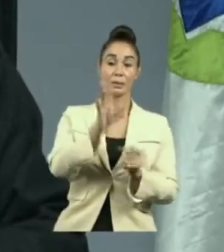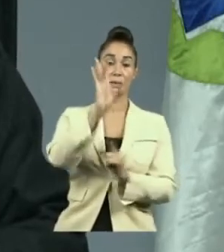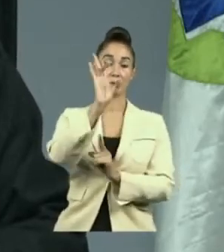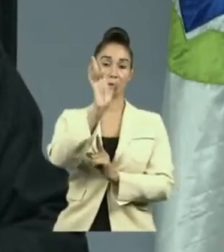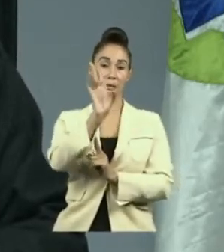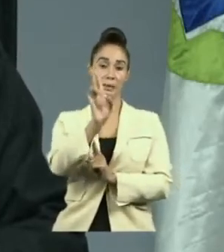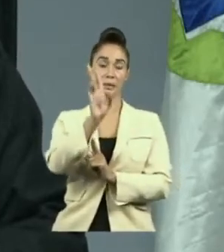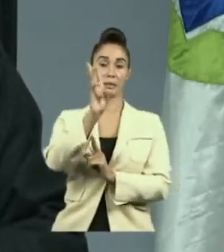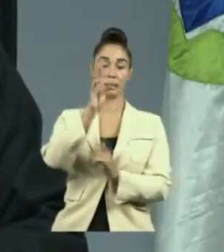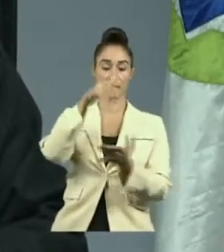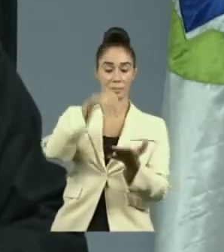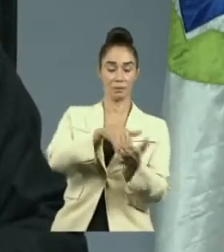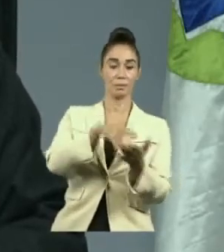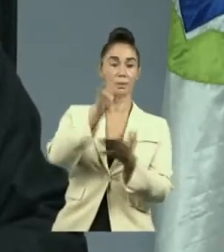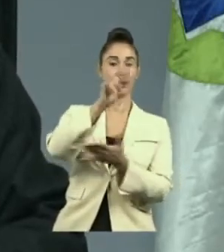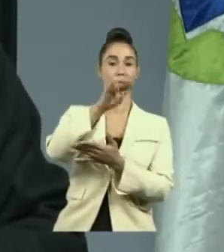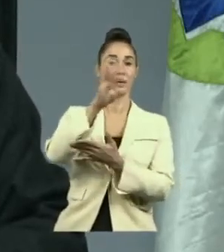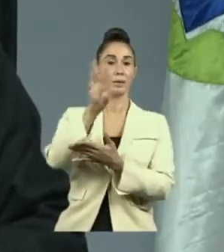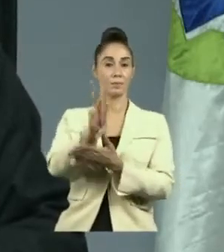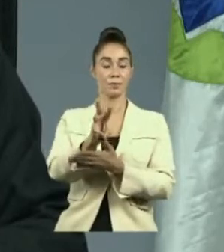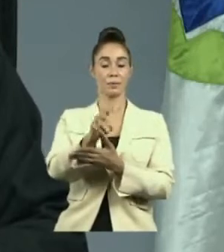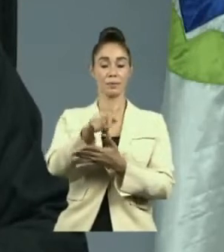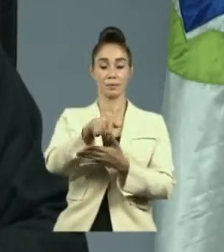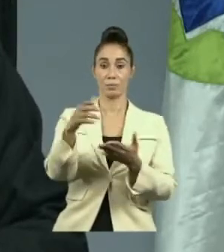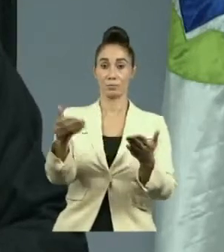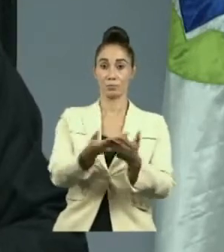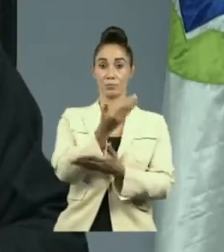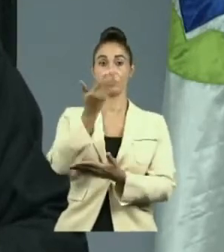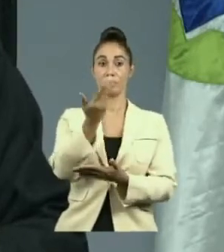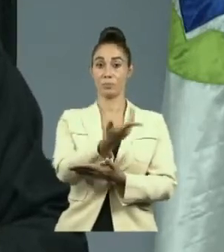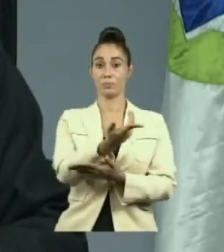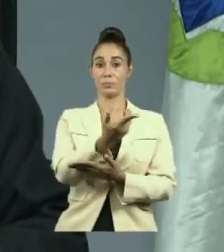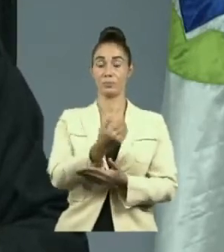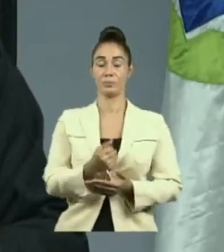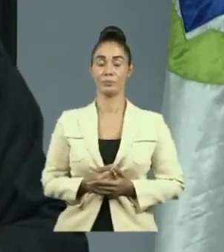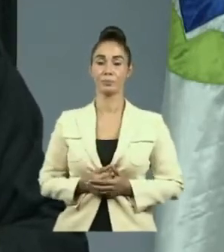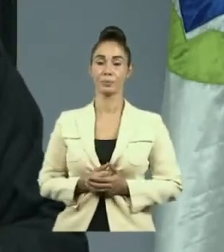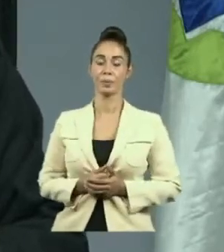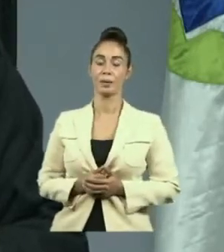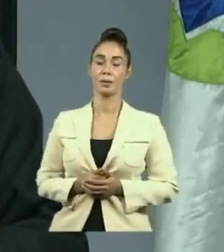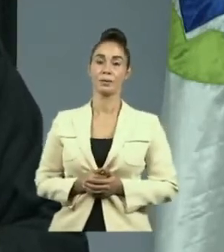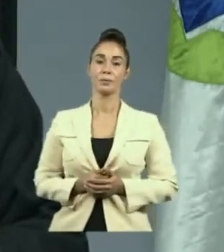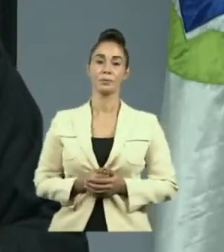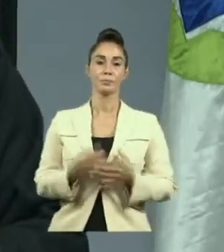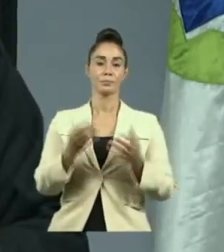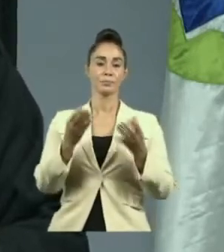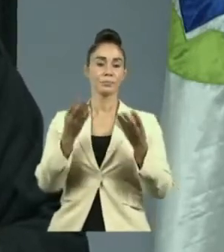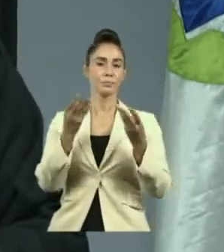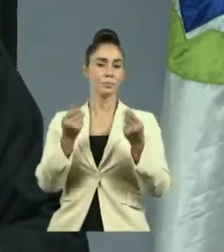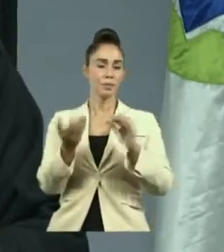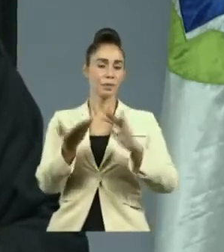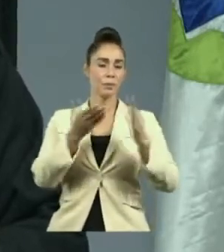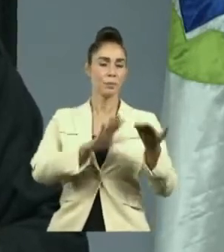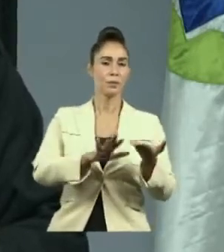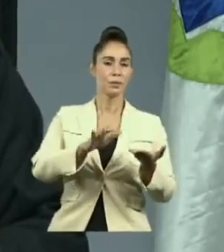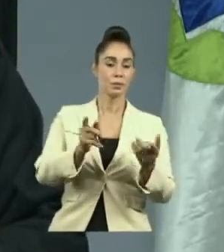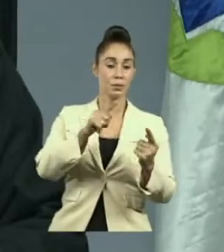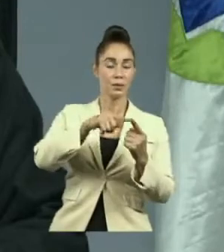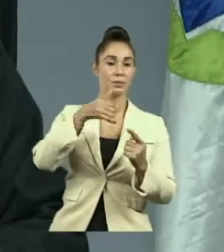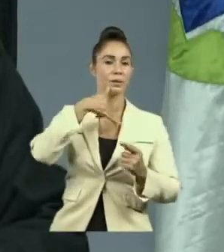26 corresponden a casos nuevos el número de defunciones al día de